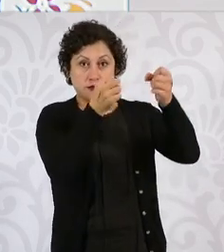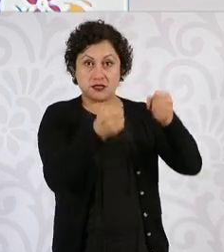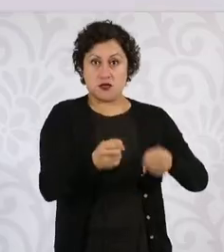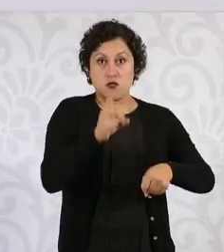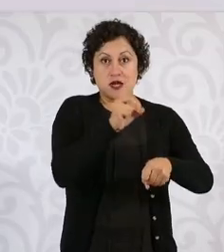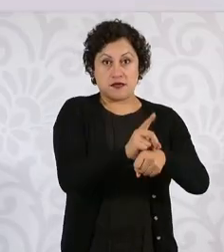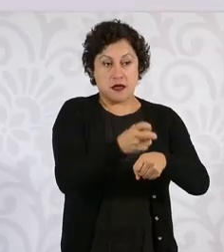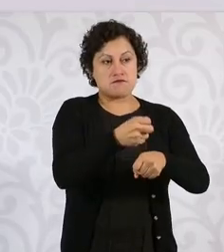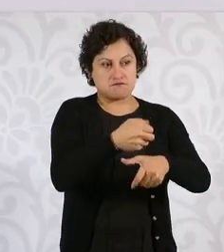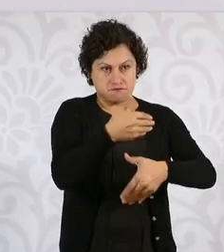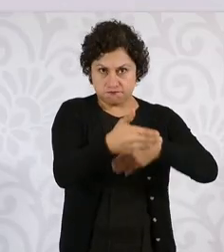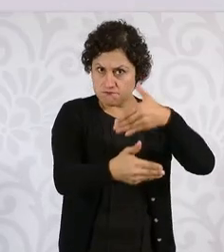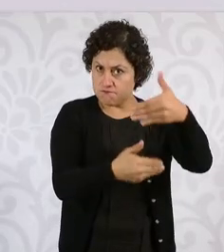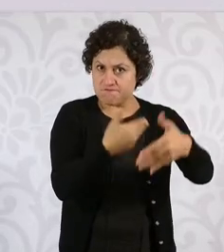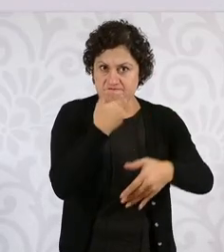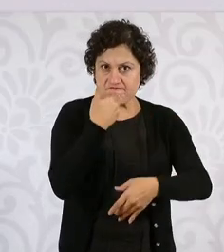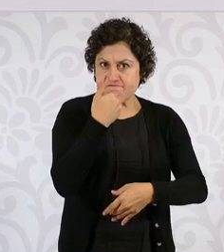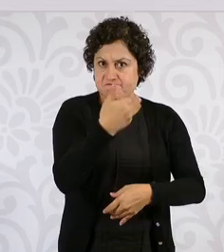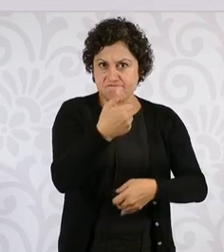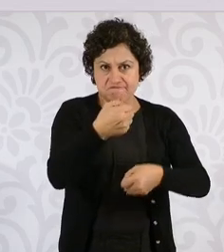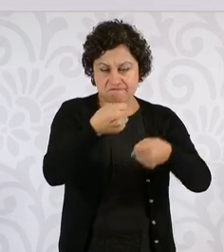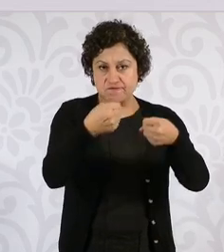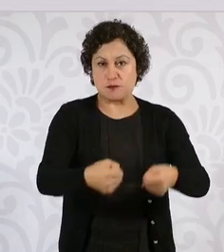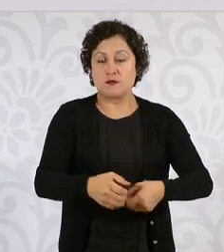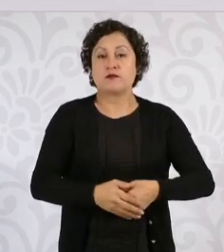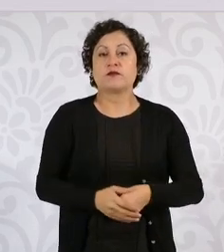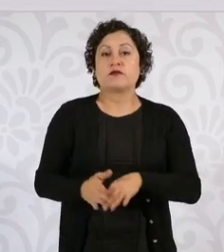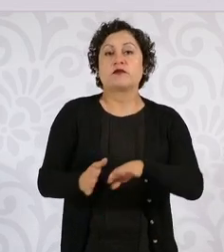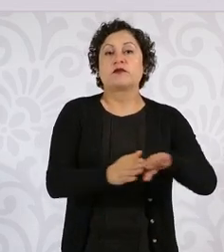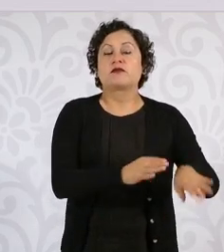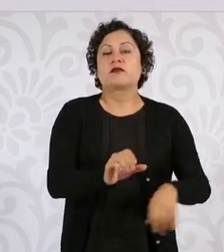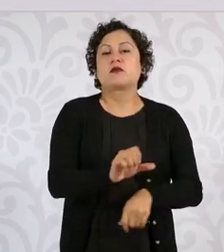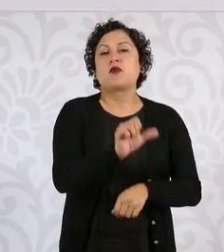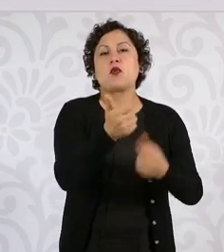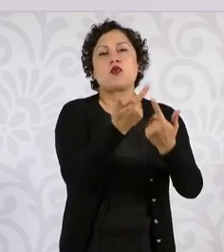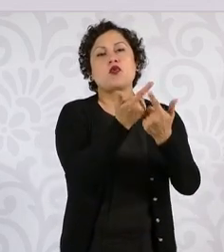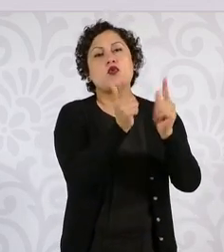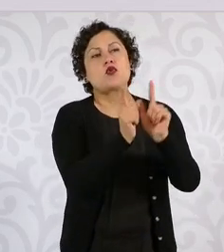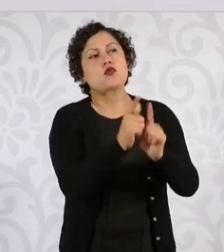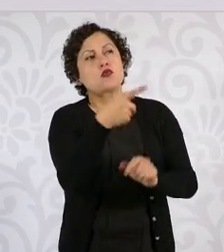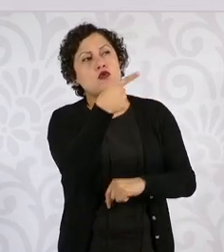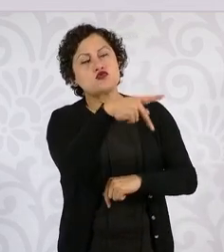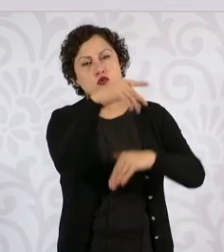Ahora, la oposición, los conservadores,